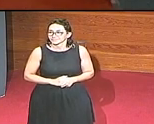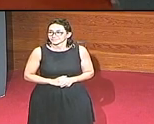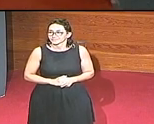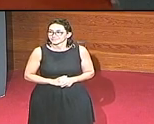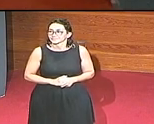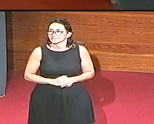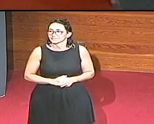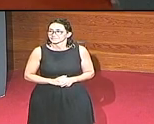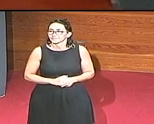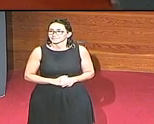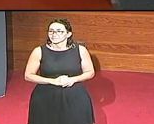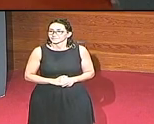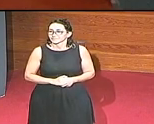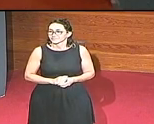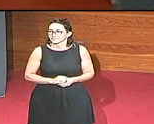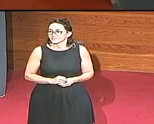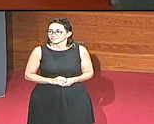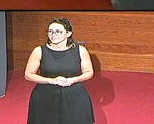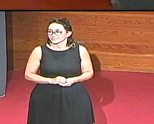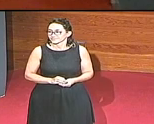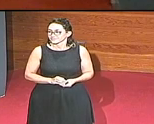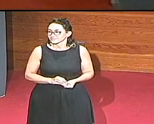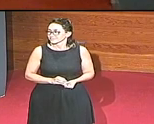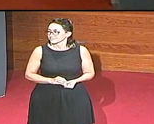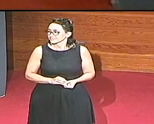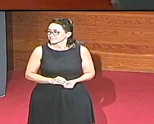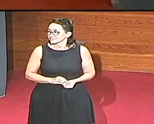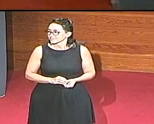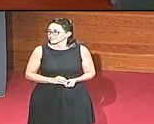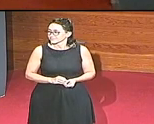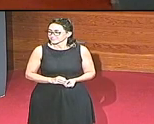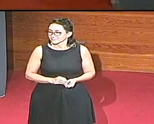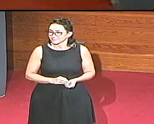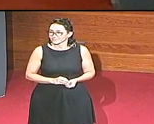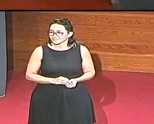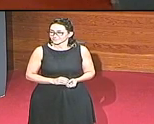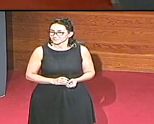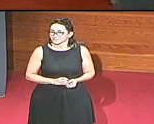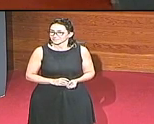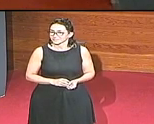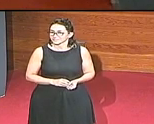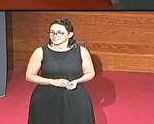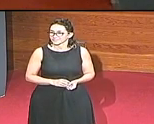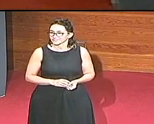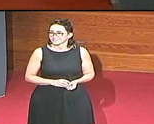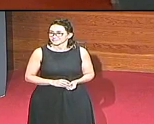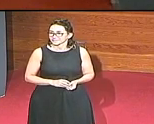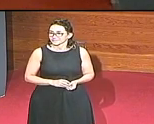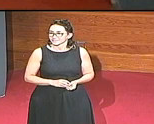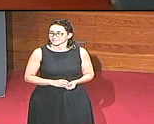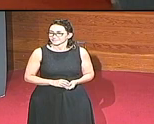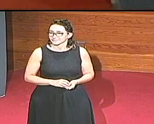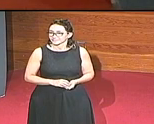tus en mi haber ha sido una larga está más opción eta urte o reta inviertan el correo en saltos en elcorreo.com web